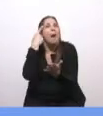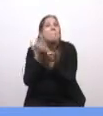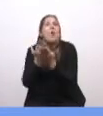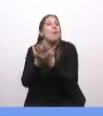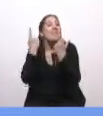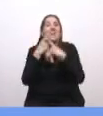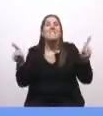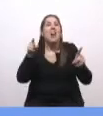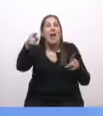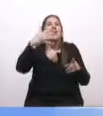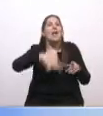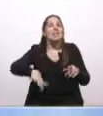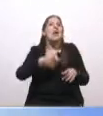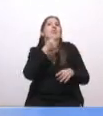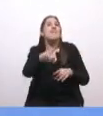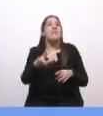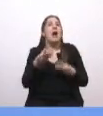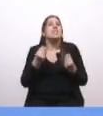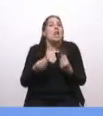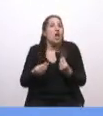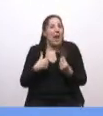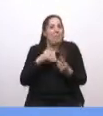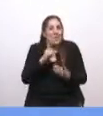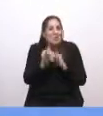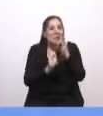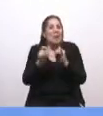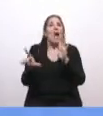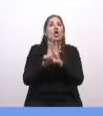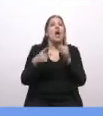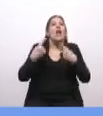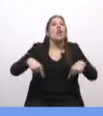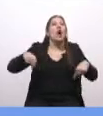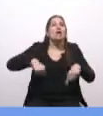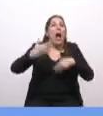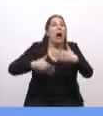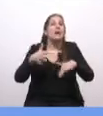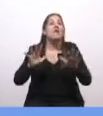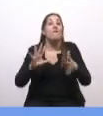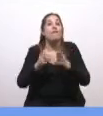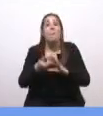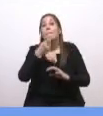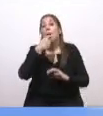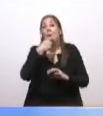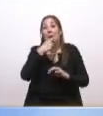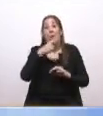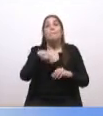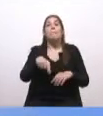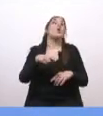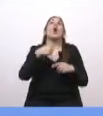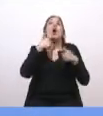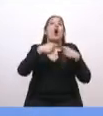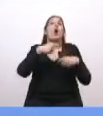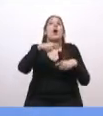a ellos entender todo esto que estamos hablando y cada ley que nosotros avanzamos en este sentido que por ejemplo con el caucho hacen